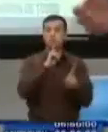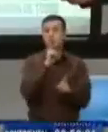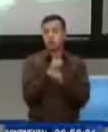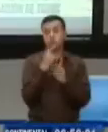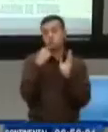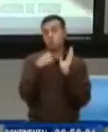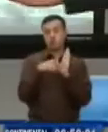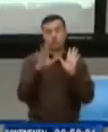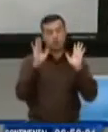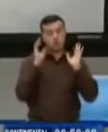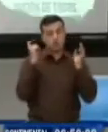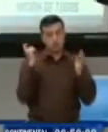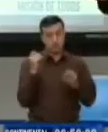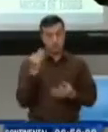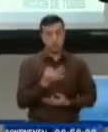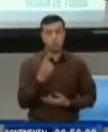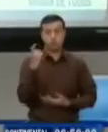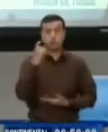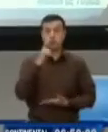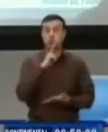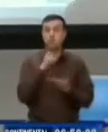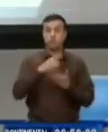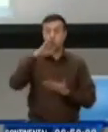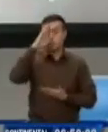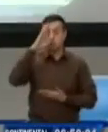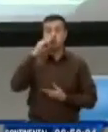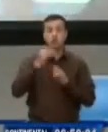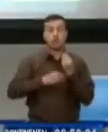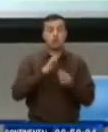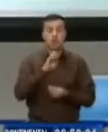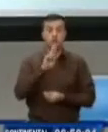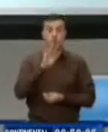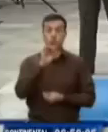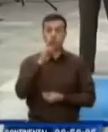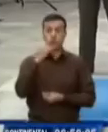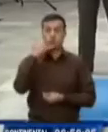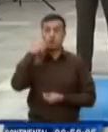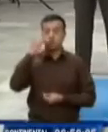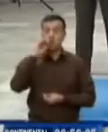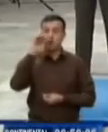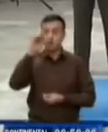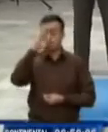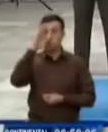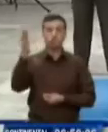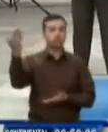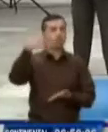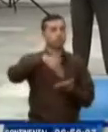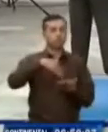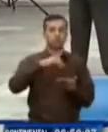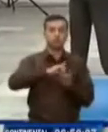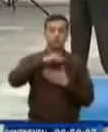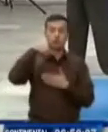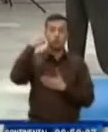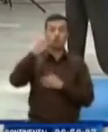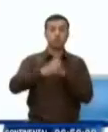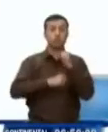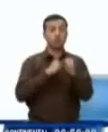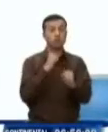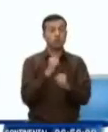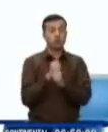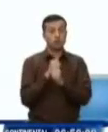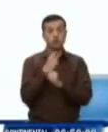ejemplo, si se requiere la presencia de la policía, sea la policía la que acuda. Hasta el próximo año, según el ministro Augusto